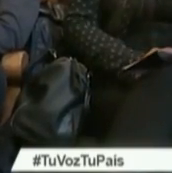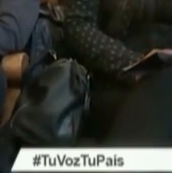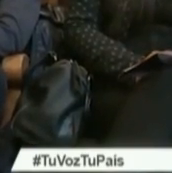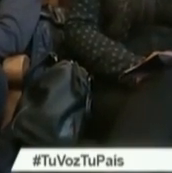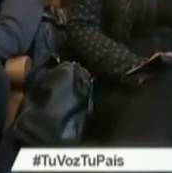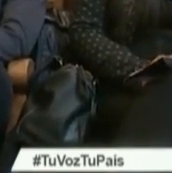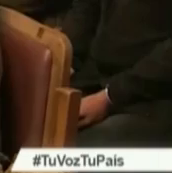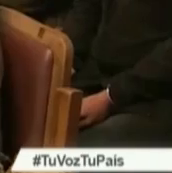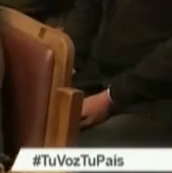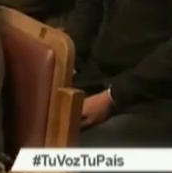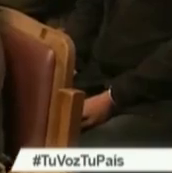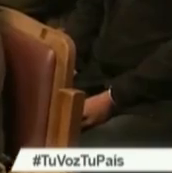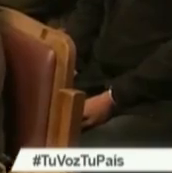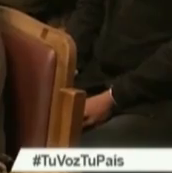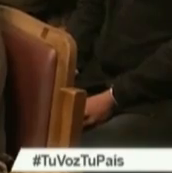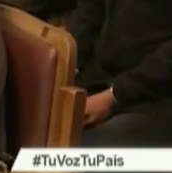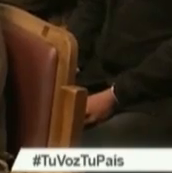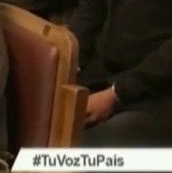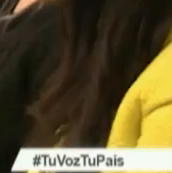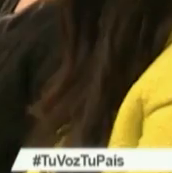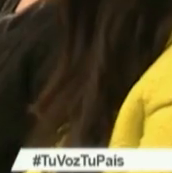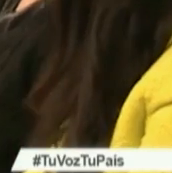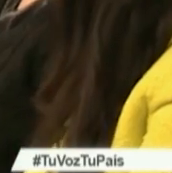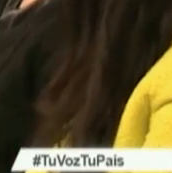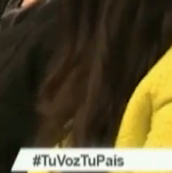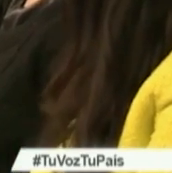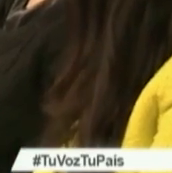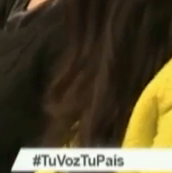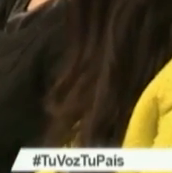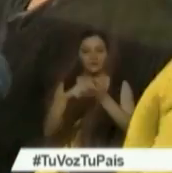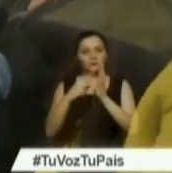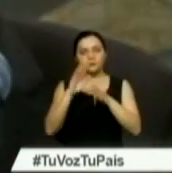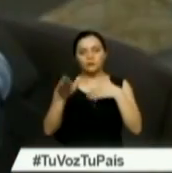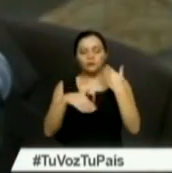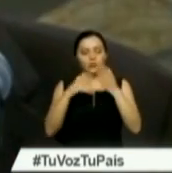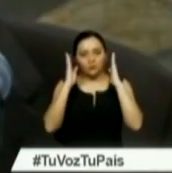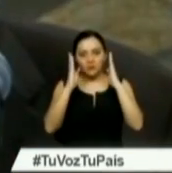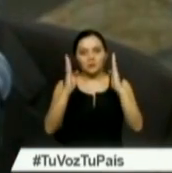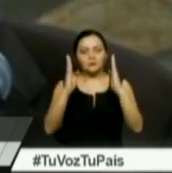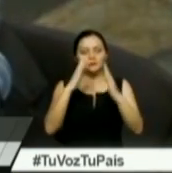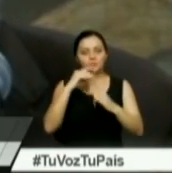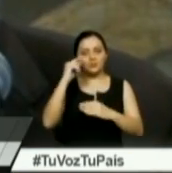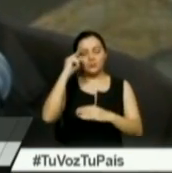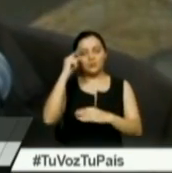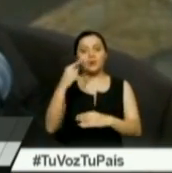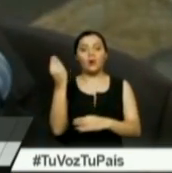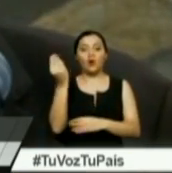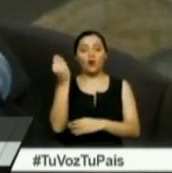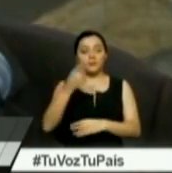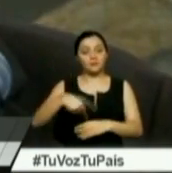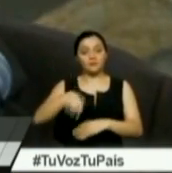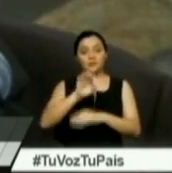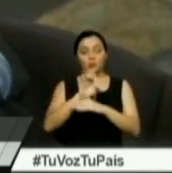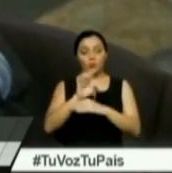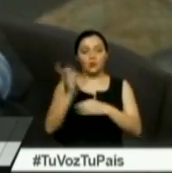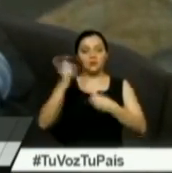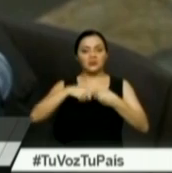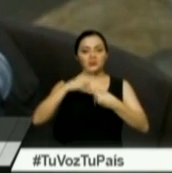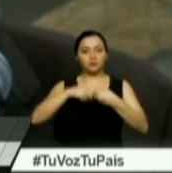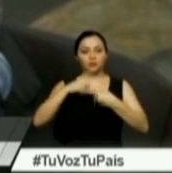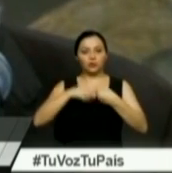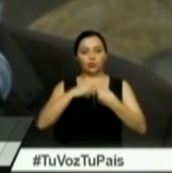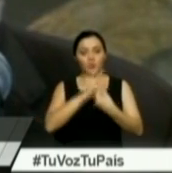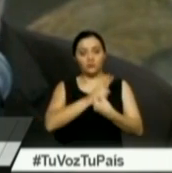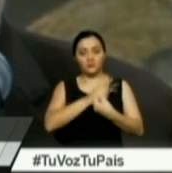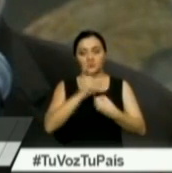de esta aula magna. De manera creciente, los jóvenes ecuatorianos que viven aquí se inscriben a la universidad y hoy